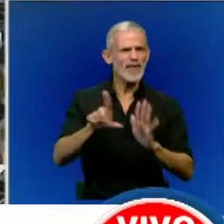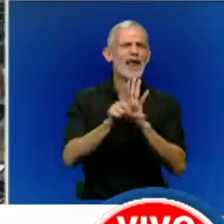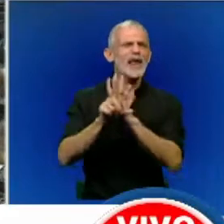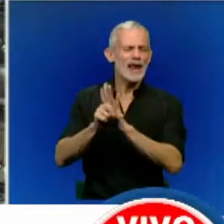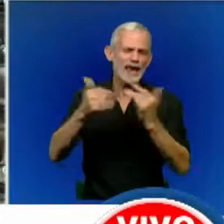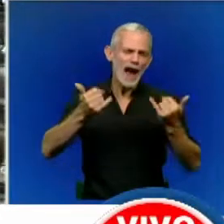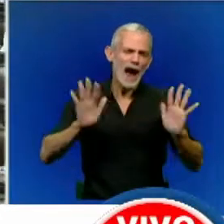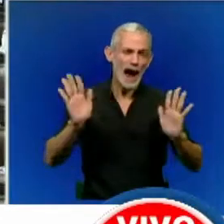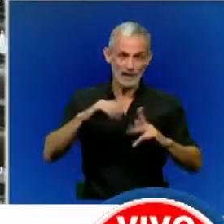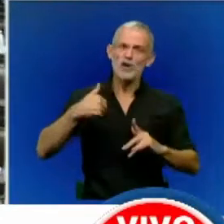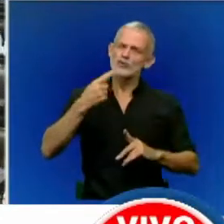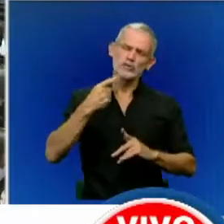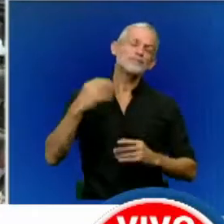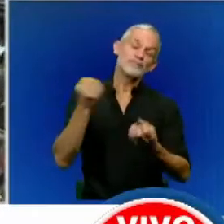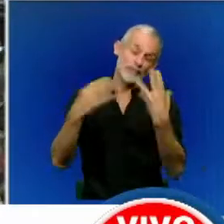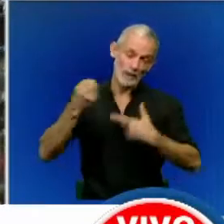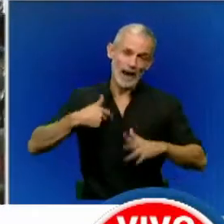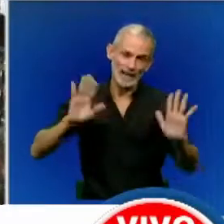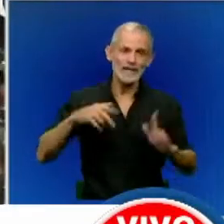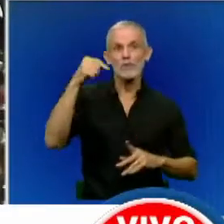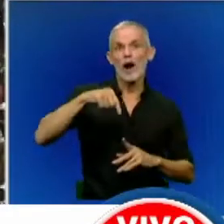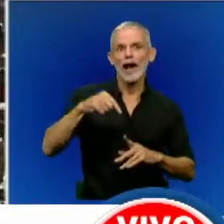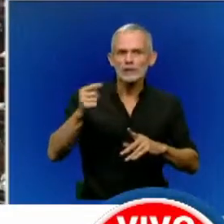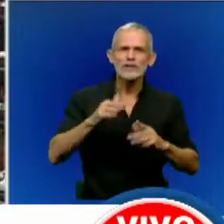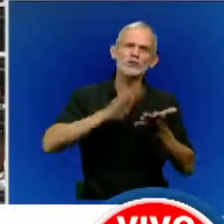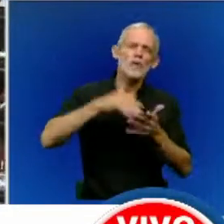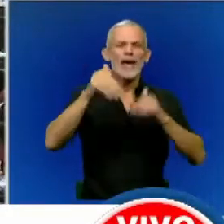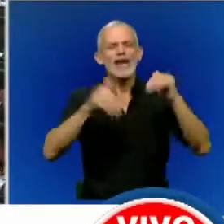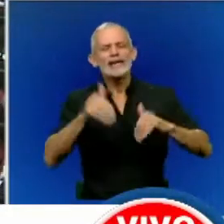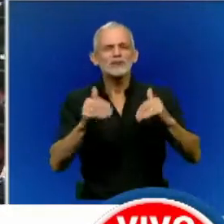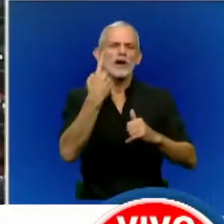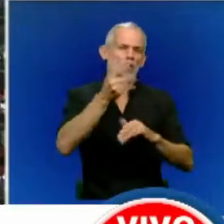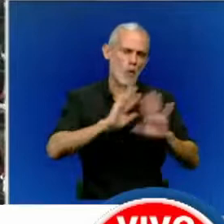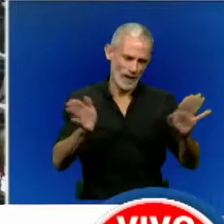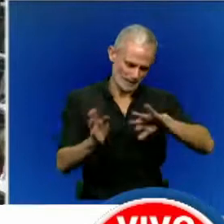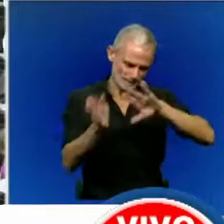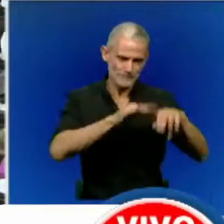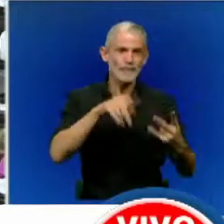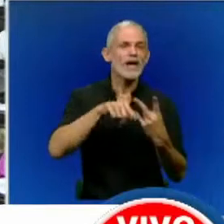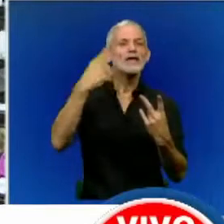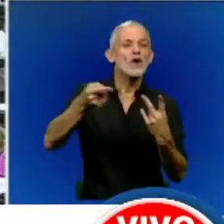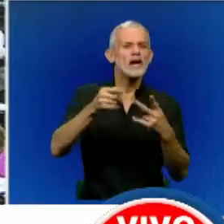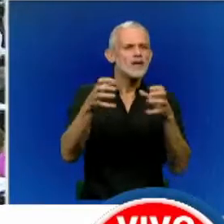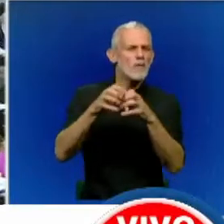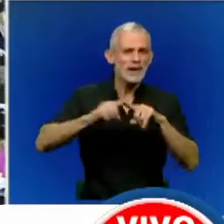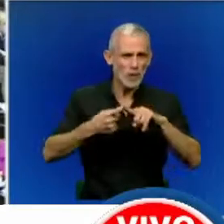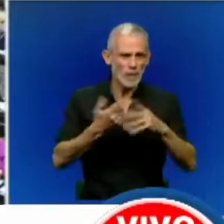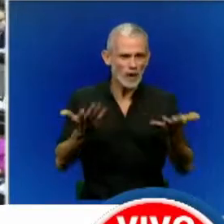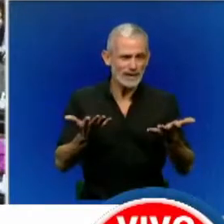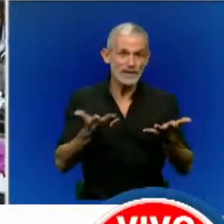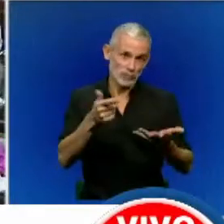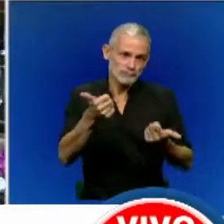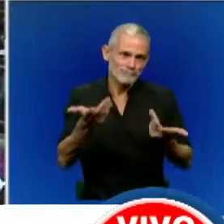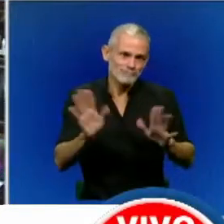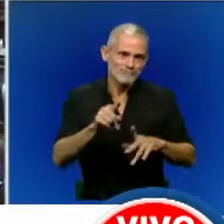me adelanto a que me van a contestar, bueno, pero esto es materia electoral, una, y la otra es materia de partidos políticos, y esas son